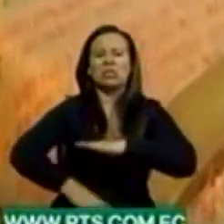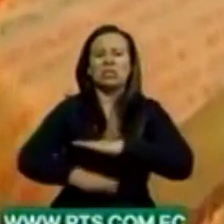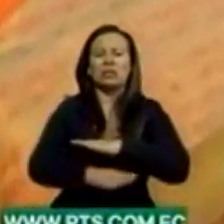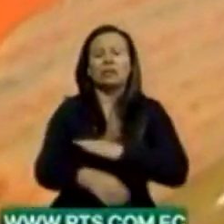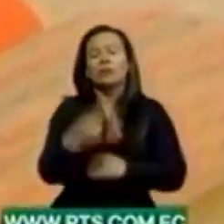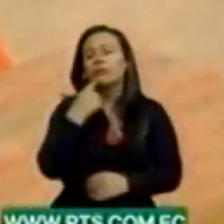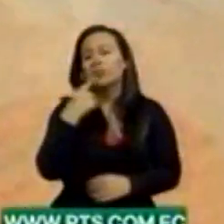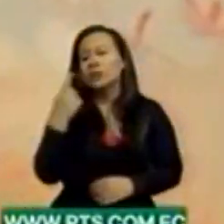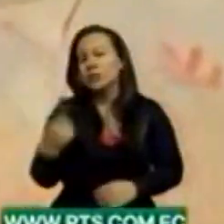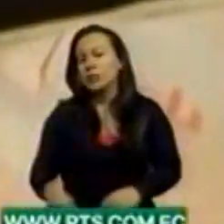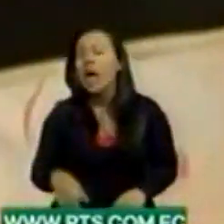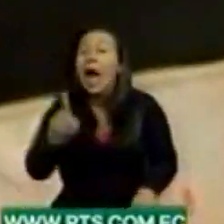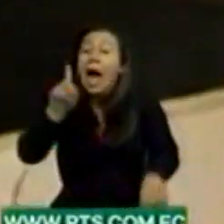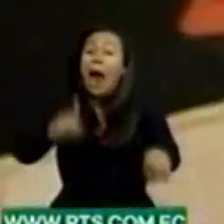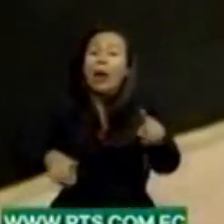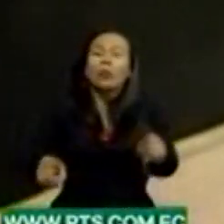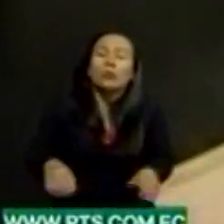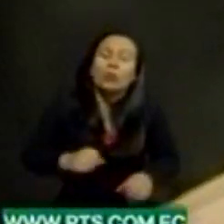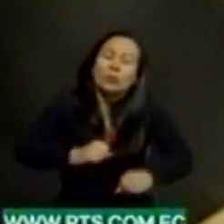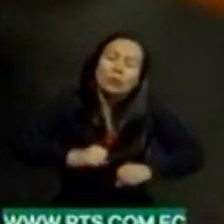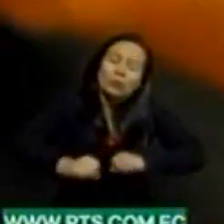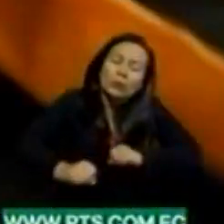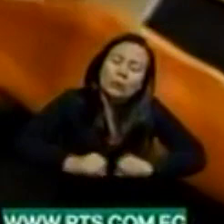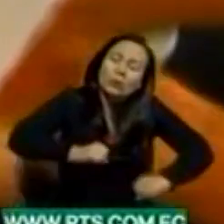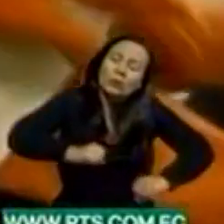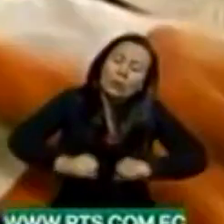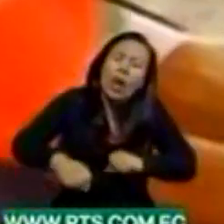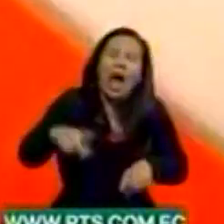clase. Unos sobreviviendo y otros que